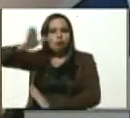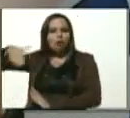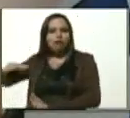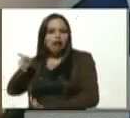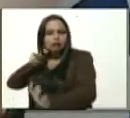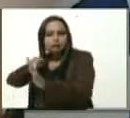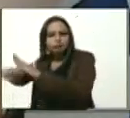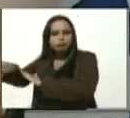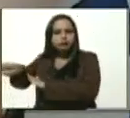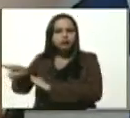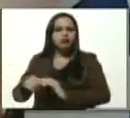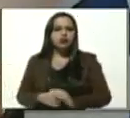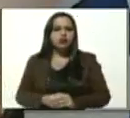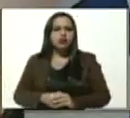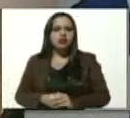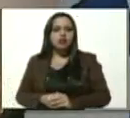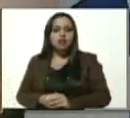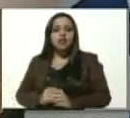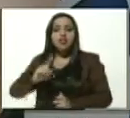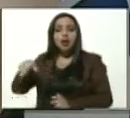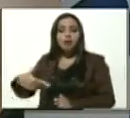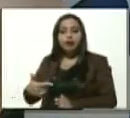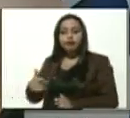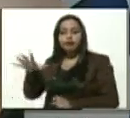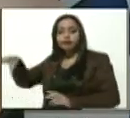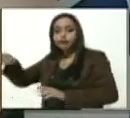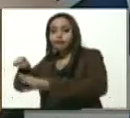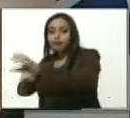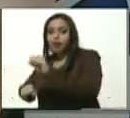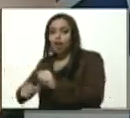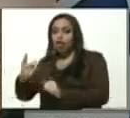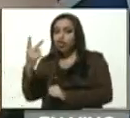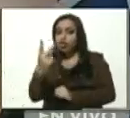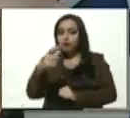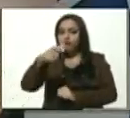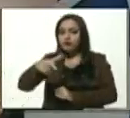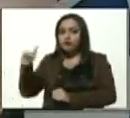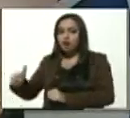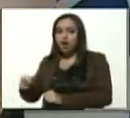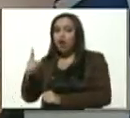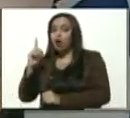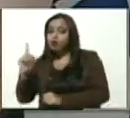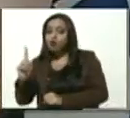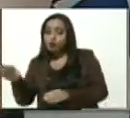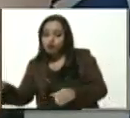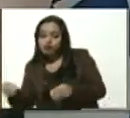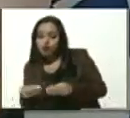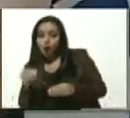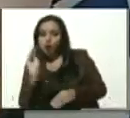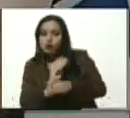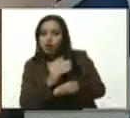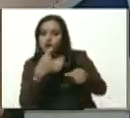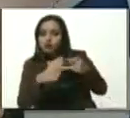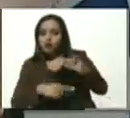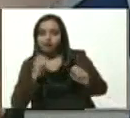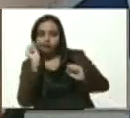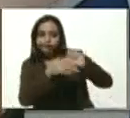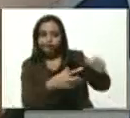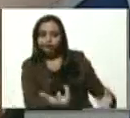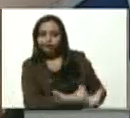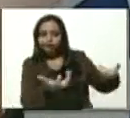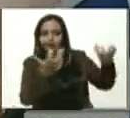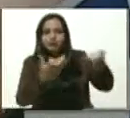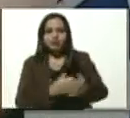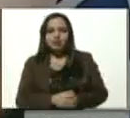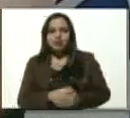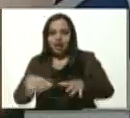encontraba, además, el ciudadano José Miguel Acuña, resguardando el material para cometer el ataque. Se les incautaron, como ya